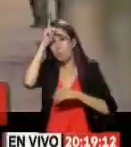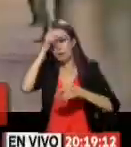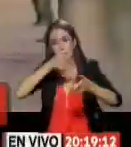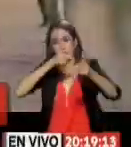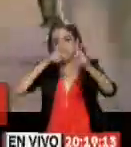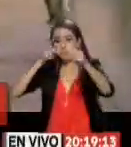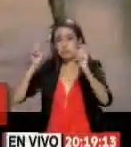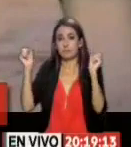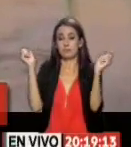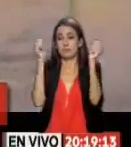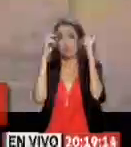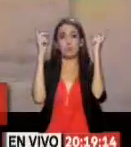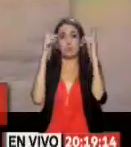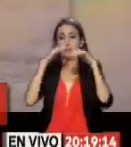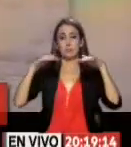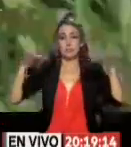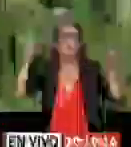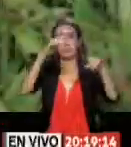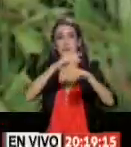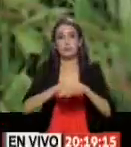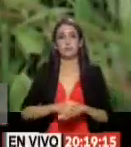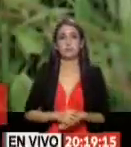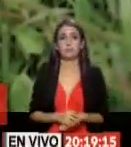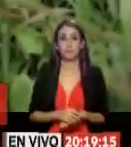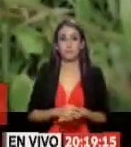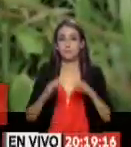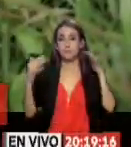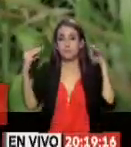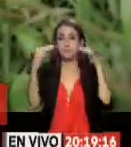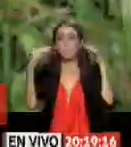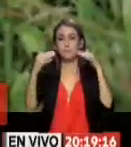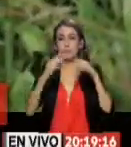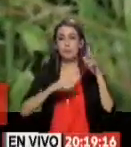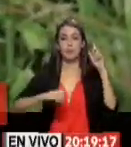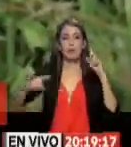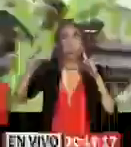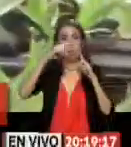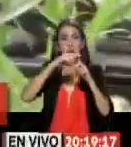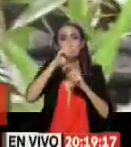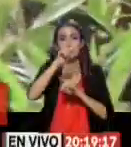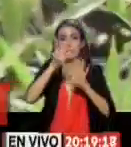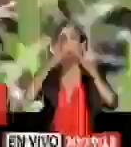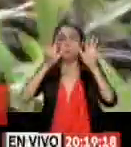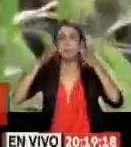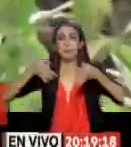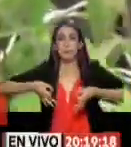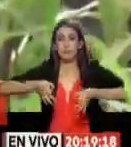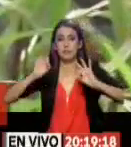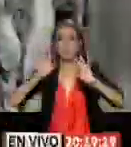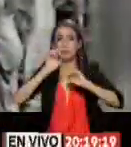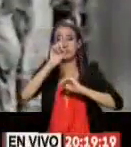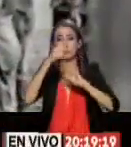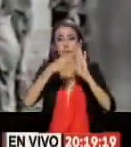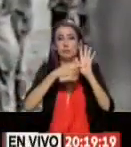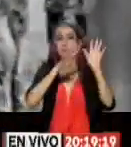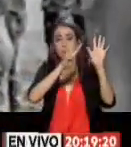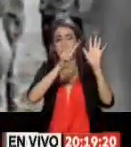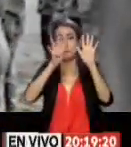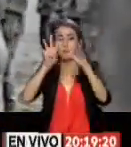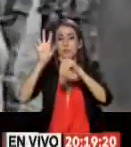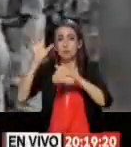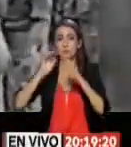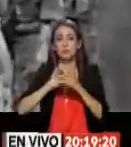bases ecuatorianas durante el cese al fuego. La guerra se extendió hasta el 28 de febrero de 1995.